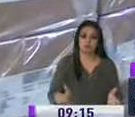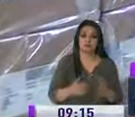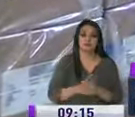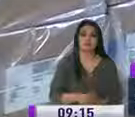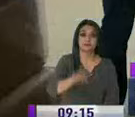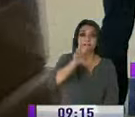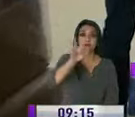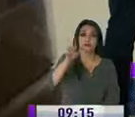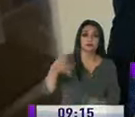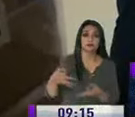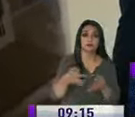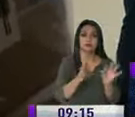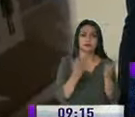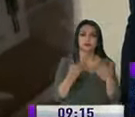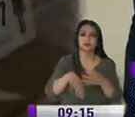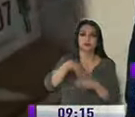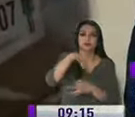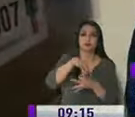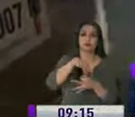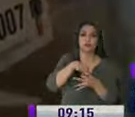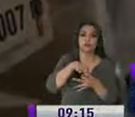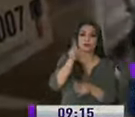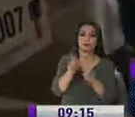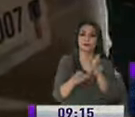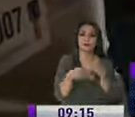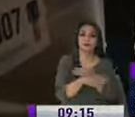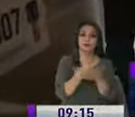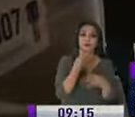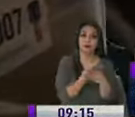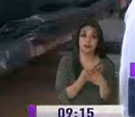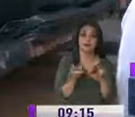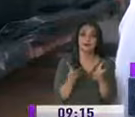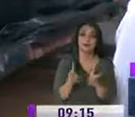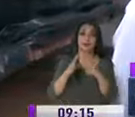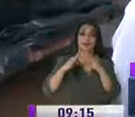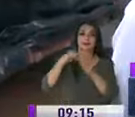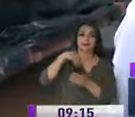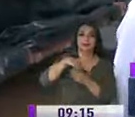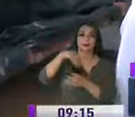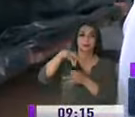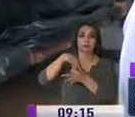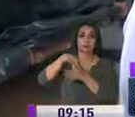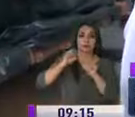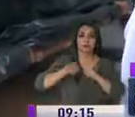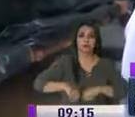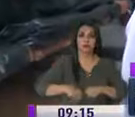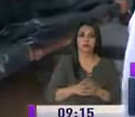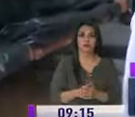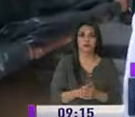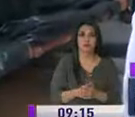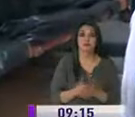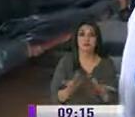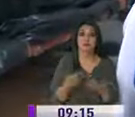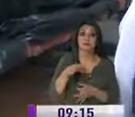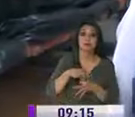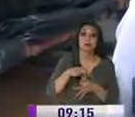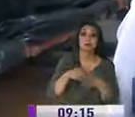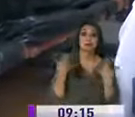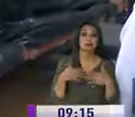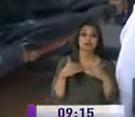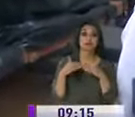3 de febrero se lleve a efecto el voto para los PPLs y el voto en casa. Pues es el proyecto, es el rostro de la